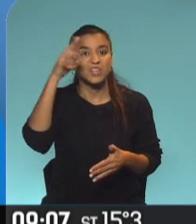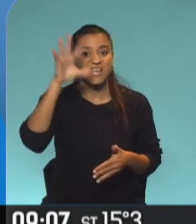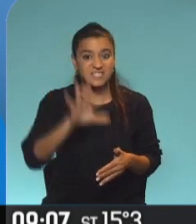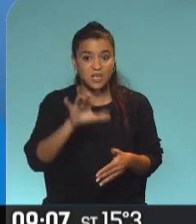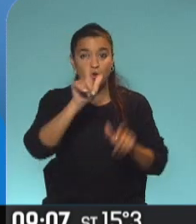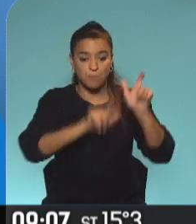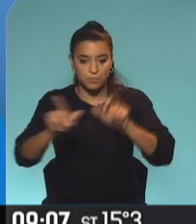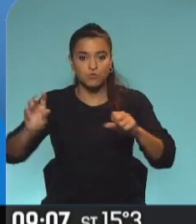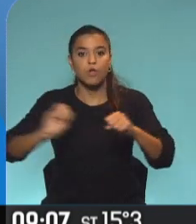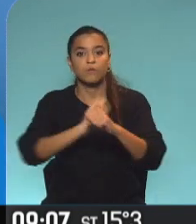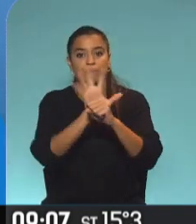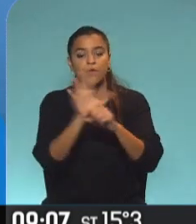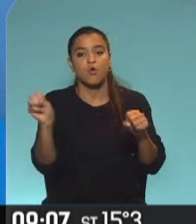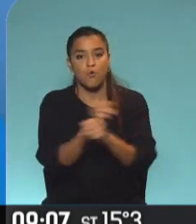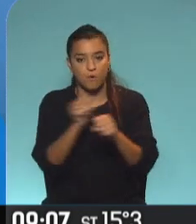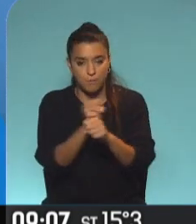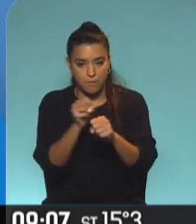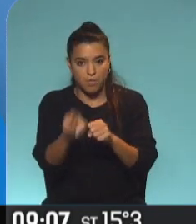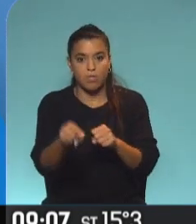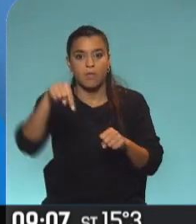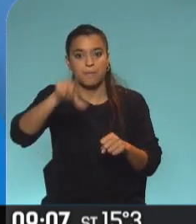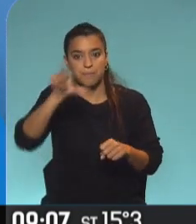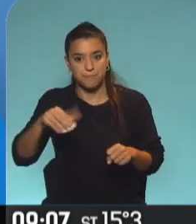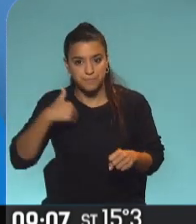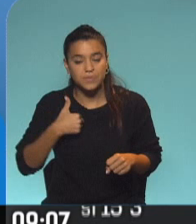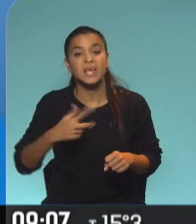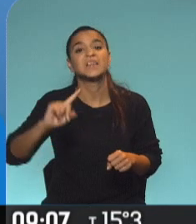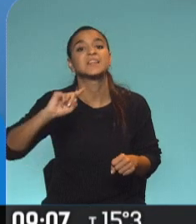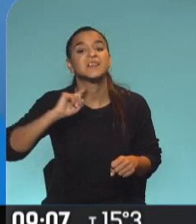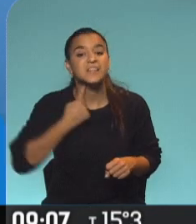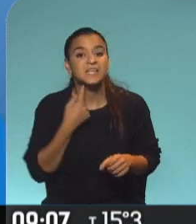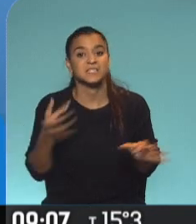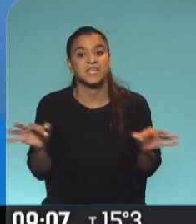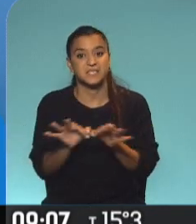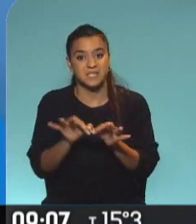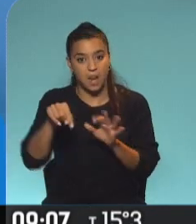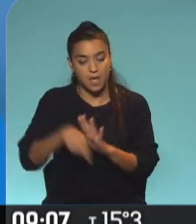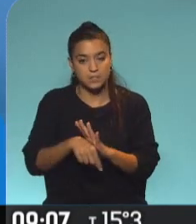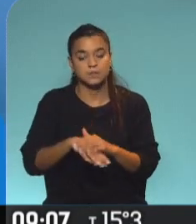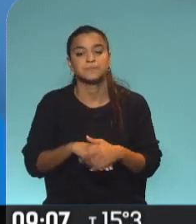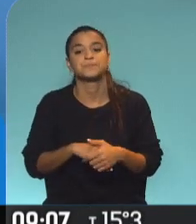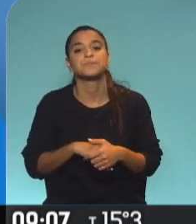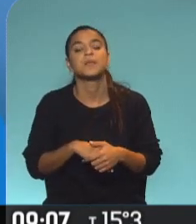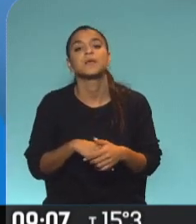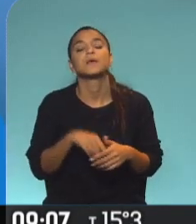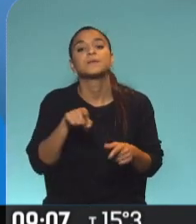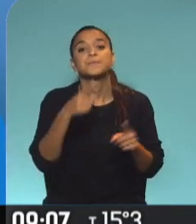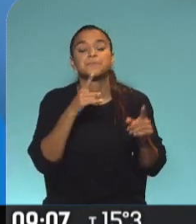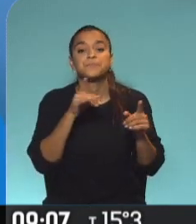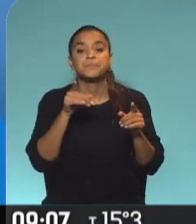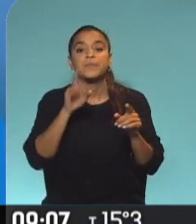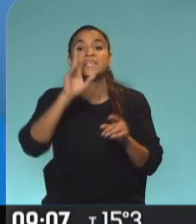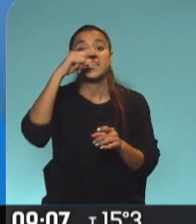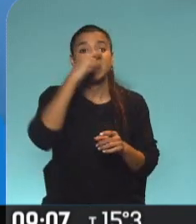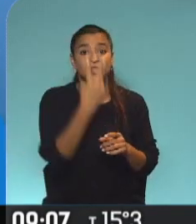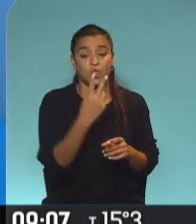32.785 los casos confirmados acumulados en nuestro país, 13 en nuestras Islas Malvinas. La tasa de incidencia es de